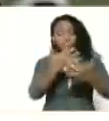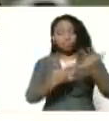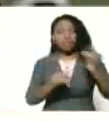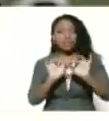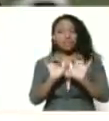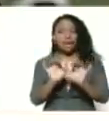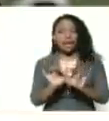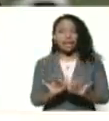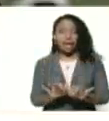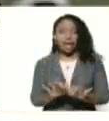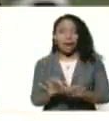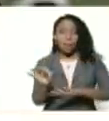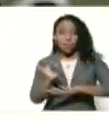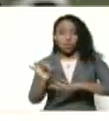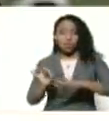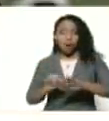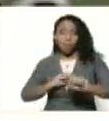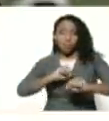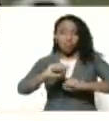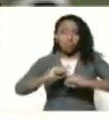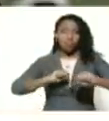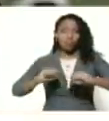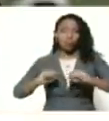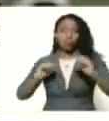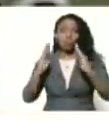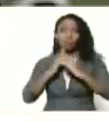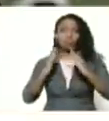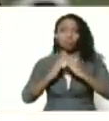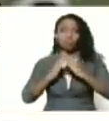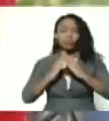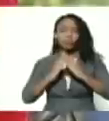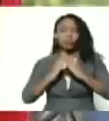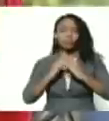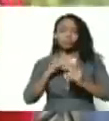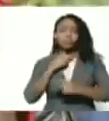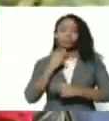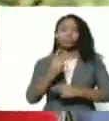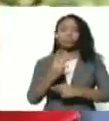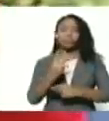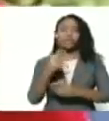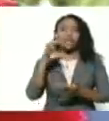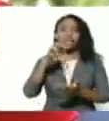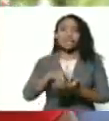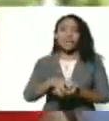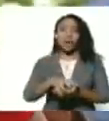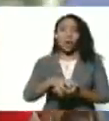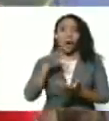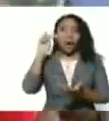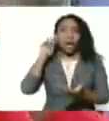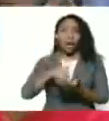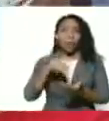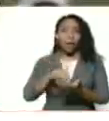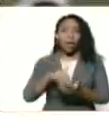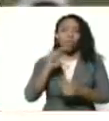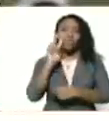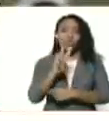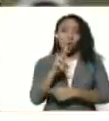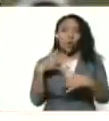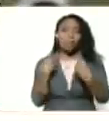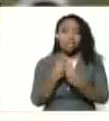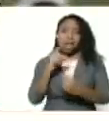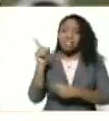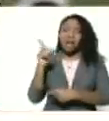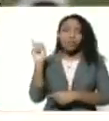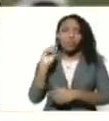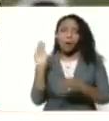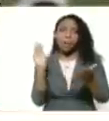secretaria municipal del Movimiento Hogares de la Patria y vocera del estado Aragua. Bueno, también hay dos compañeras allá que no me